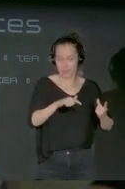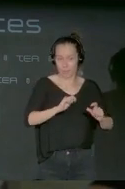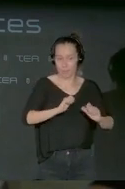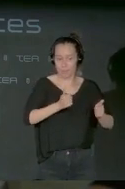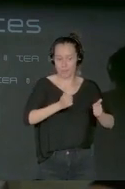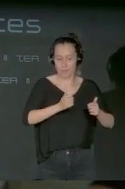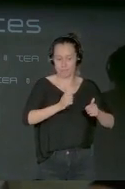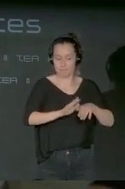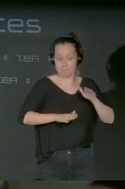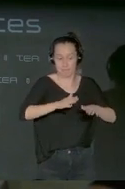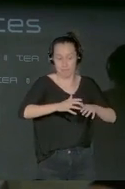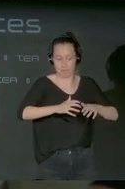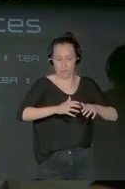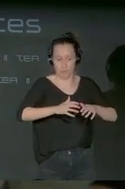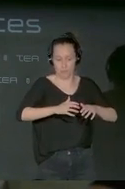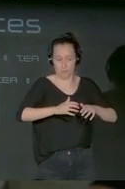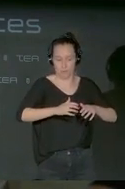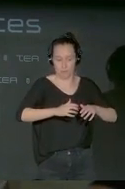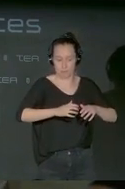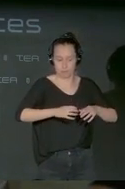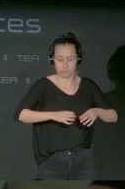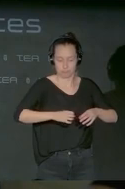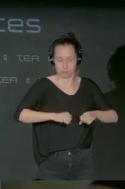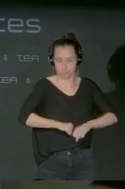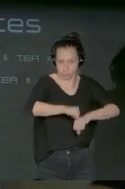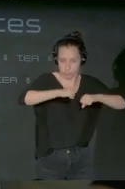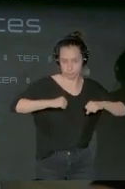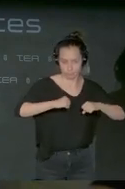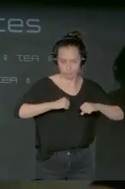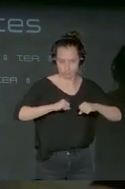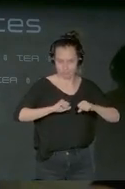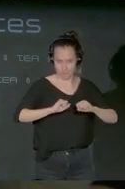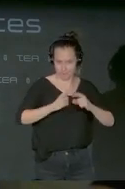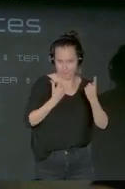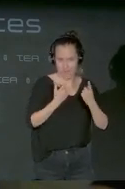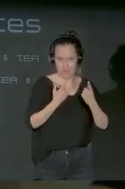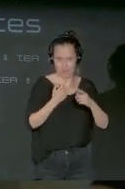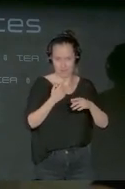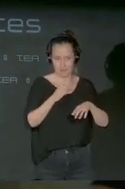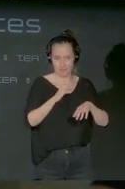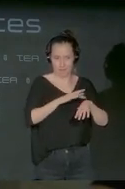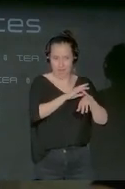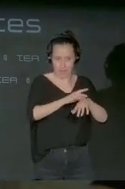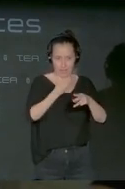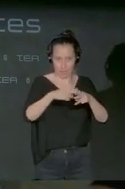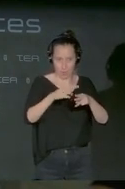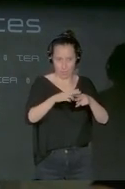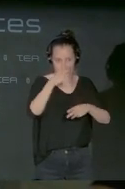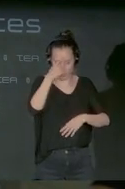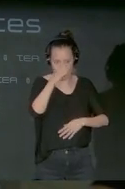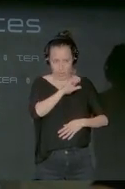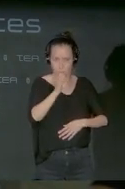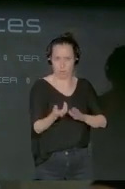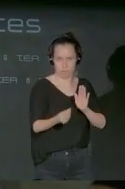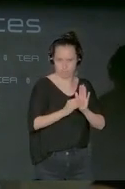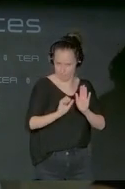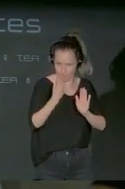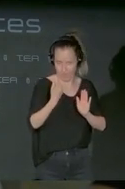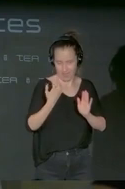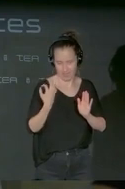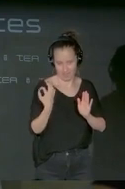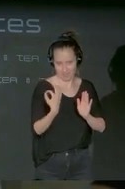a la industria como un elemento fundamental en la agenda política cultural europea. Y además, creo